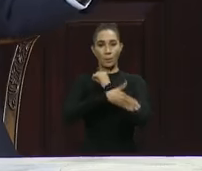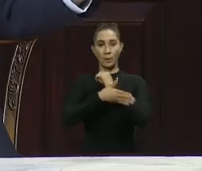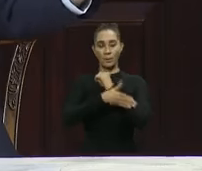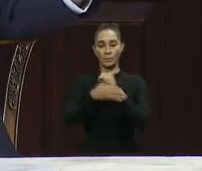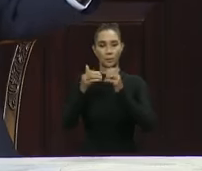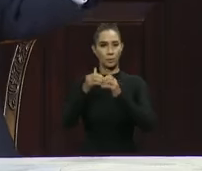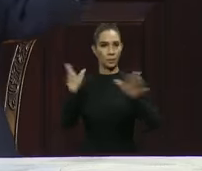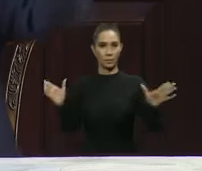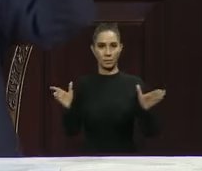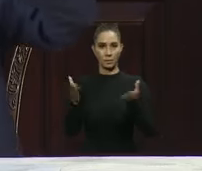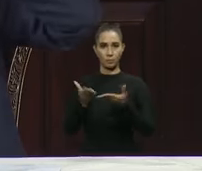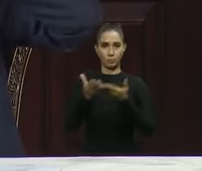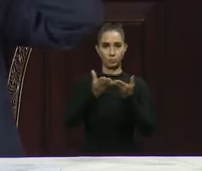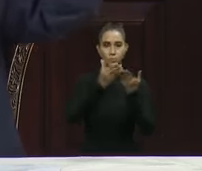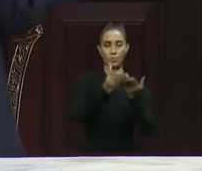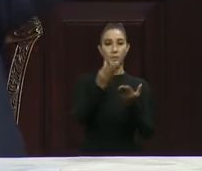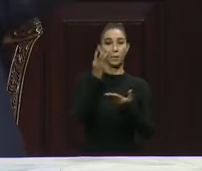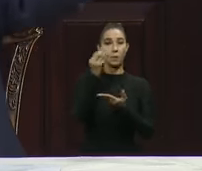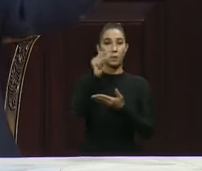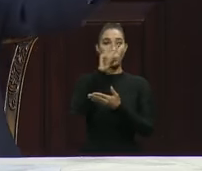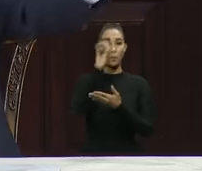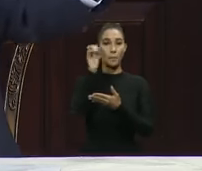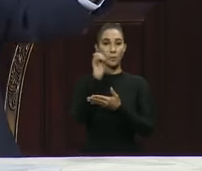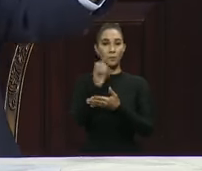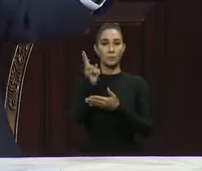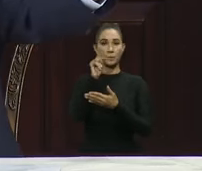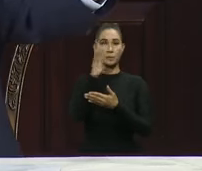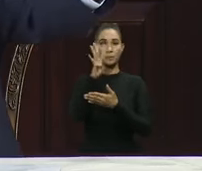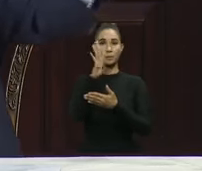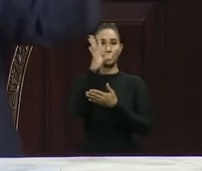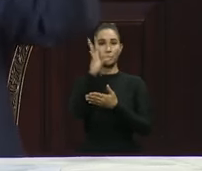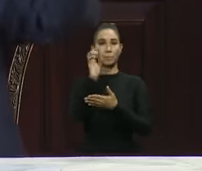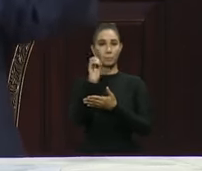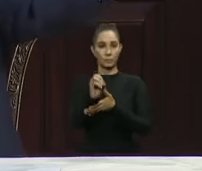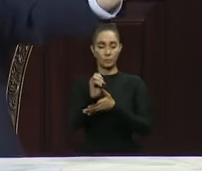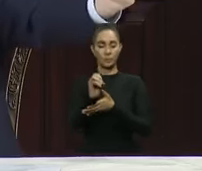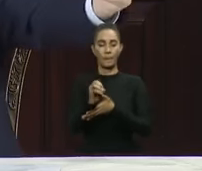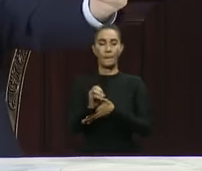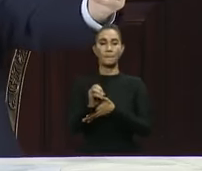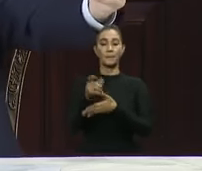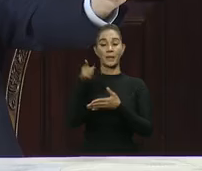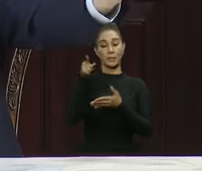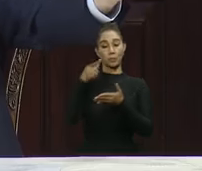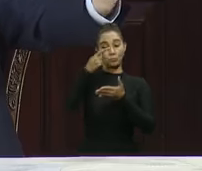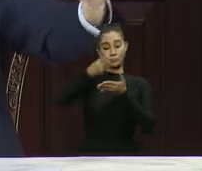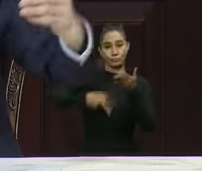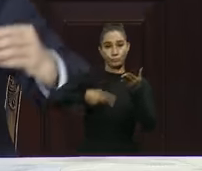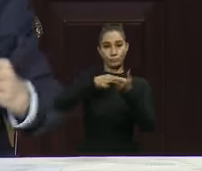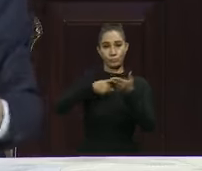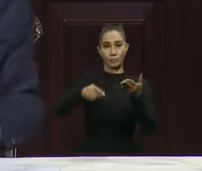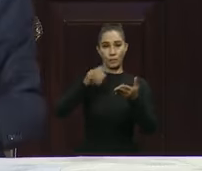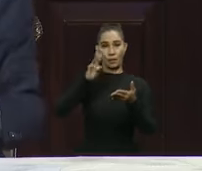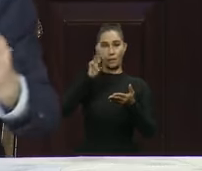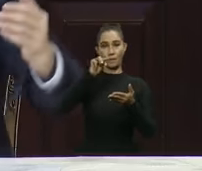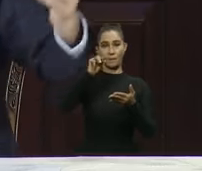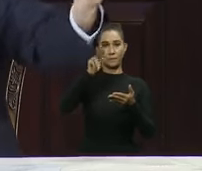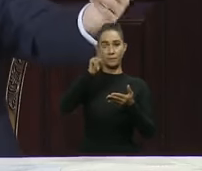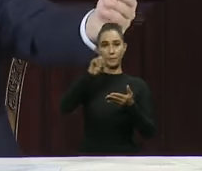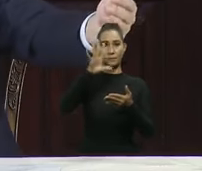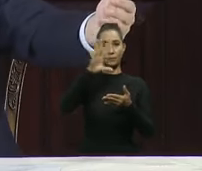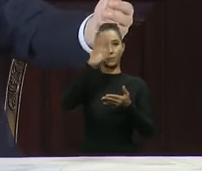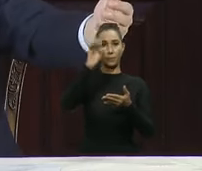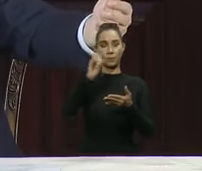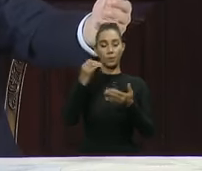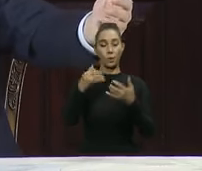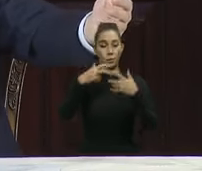un arancel que iba de entre de un 8 hasta un 25%. Entonces, al eliminar ese arancel, pues las industrias podrán